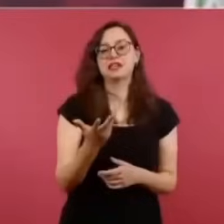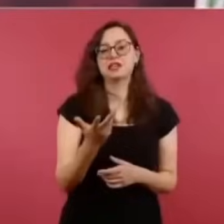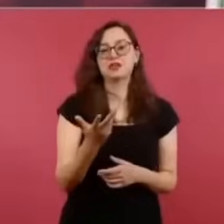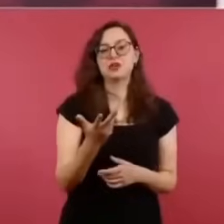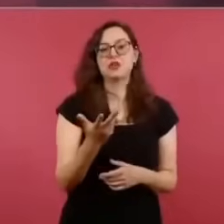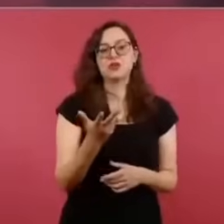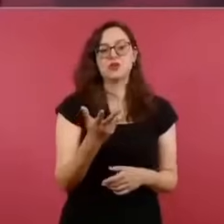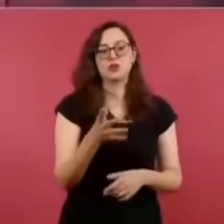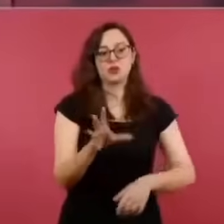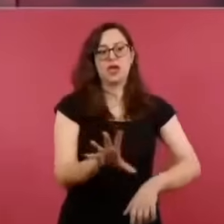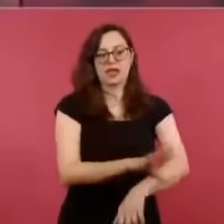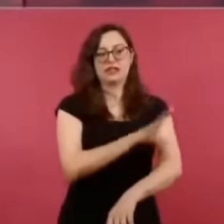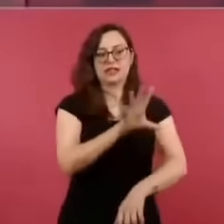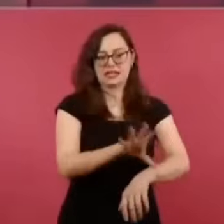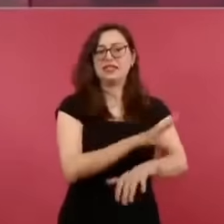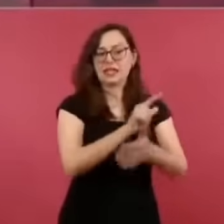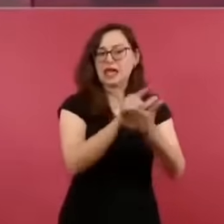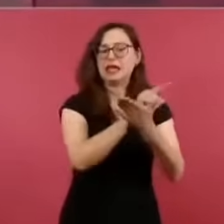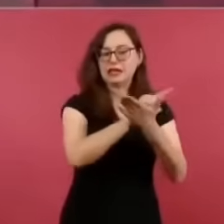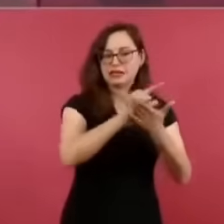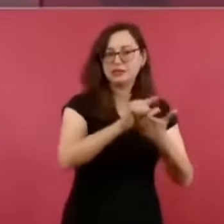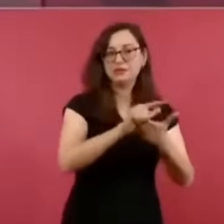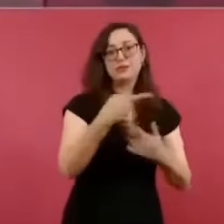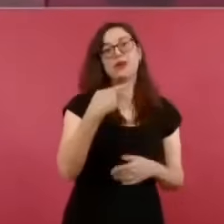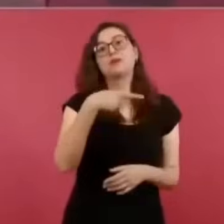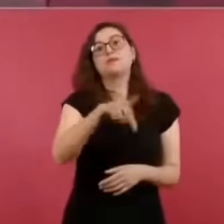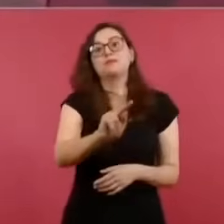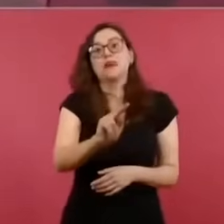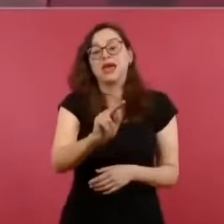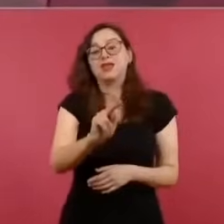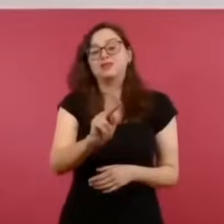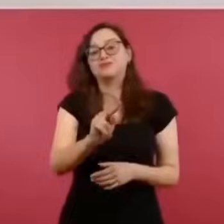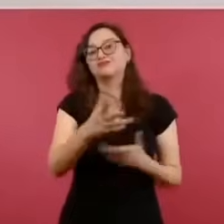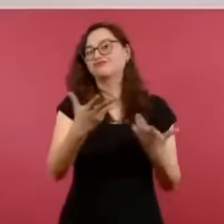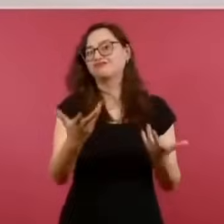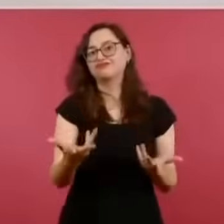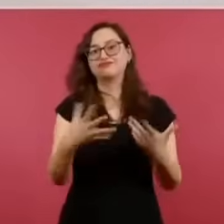sostengo que la transición energética va a llevar tiempo.